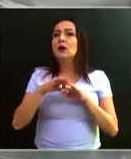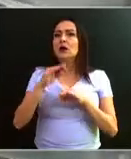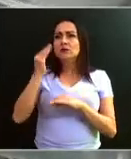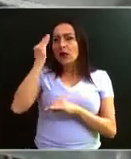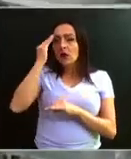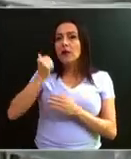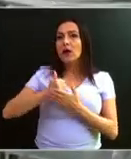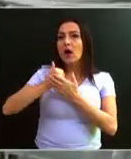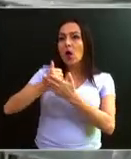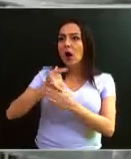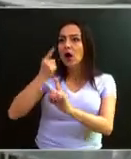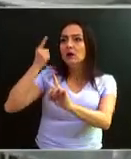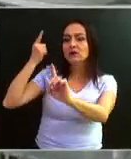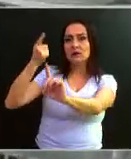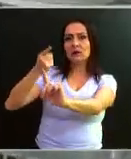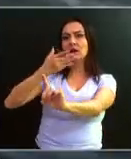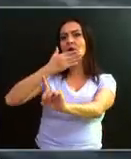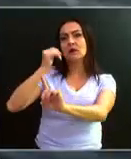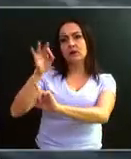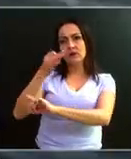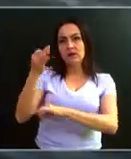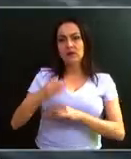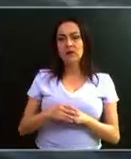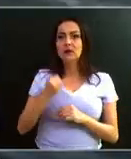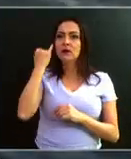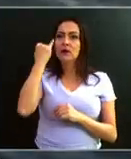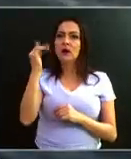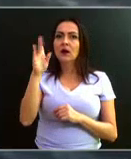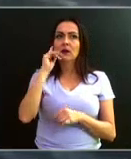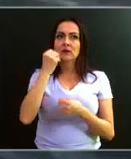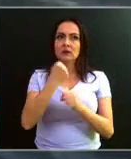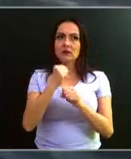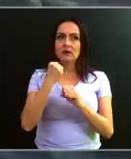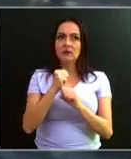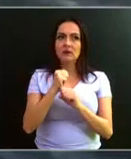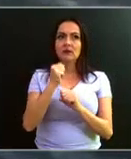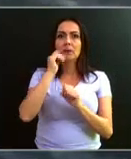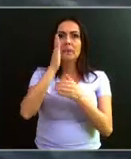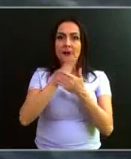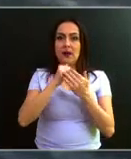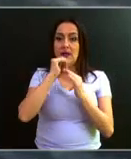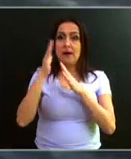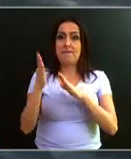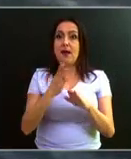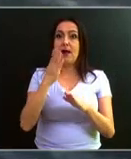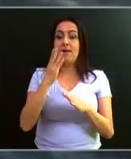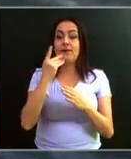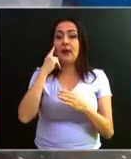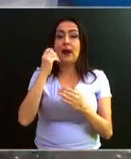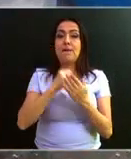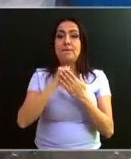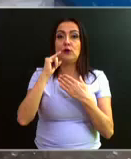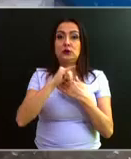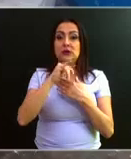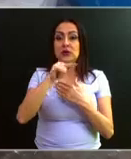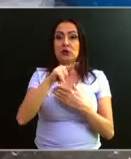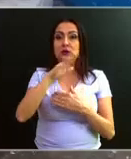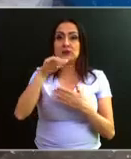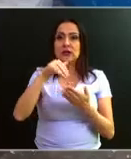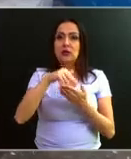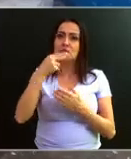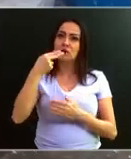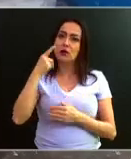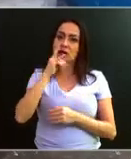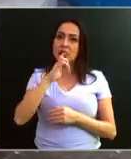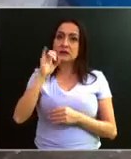que la ayuda sea direccionada de la mejor manera. La iniciativa de la municipalidad es parte del plan piloto del proyecto Centro Histórico de San José, donde